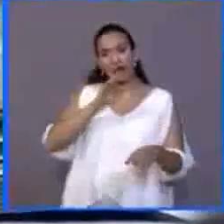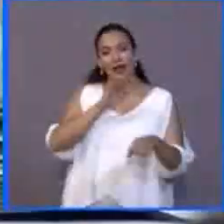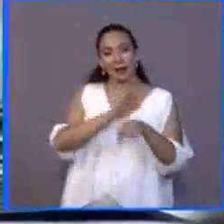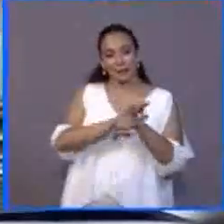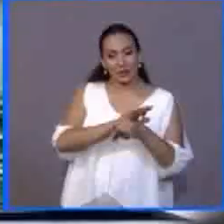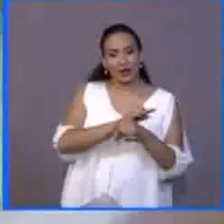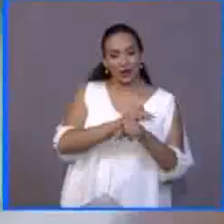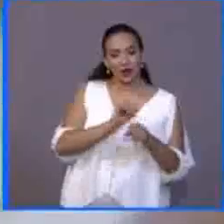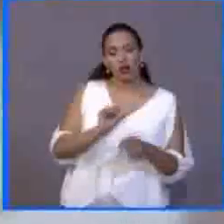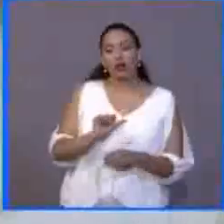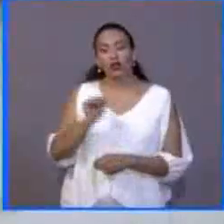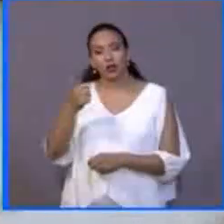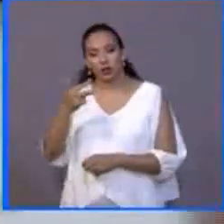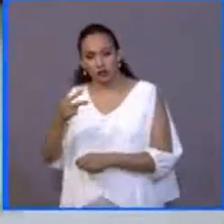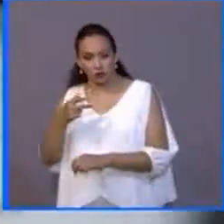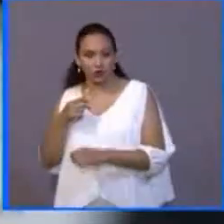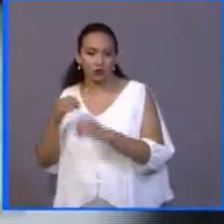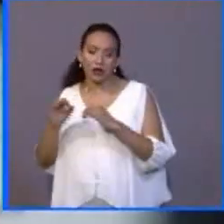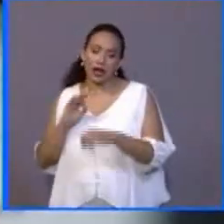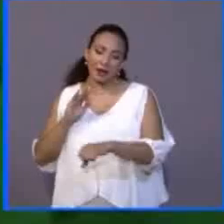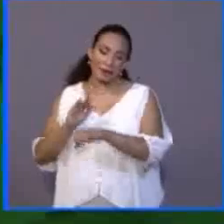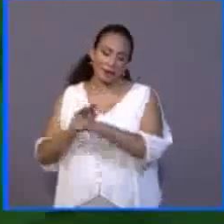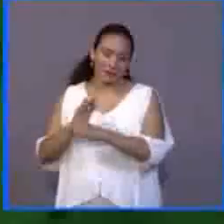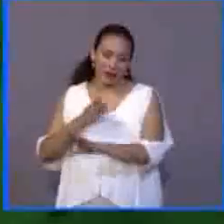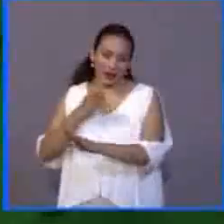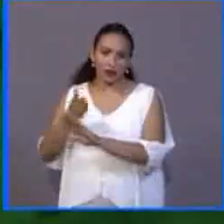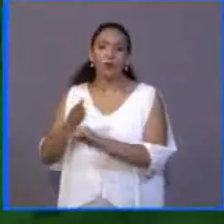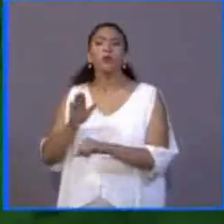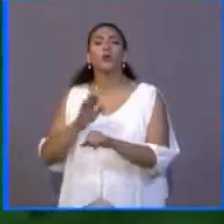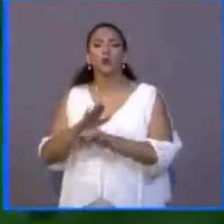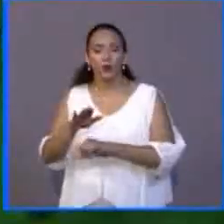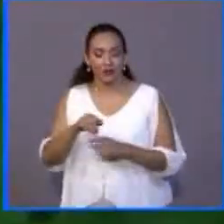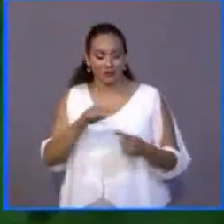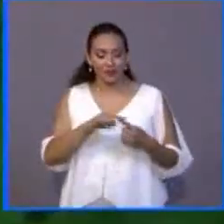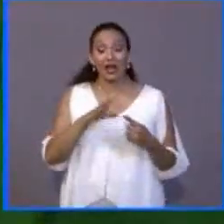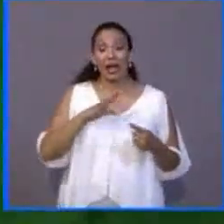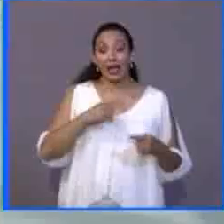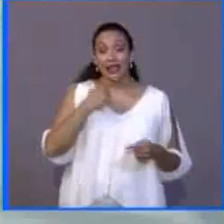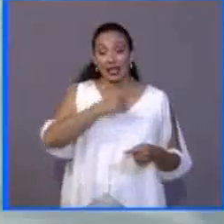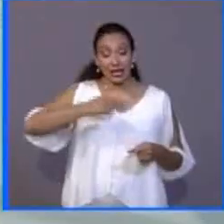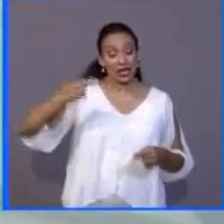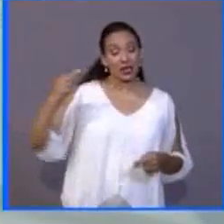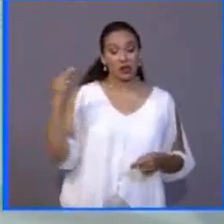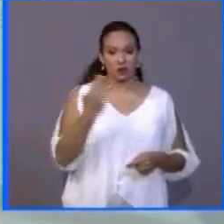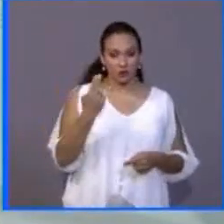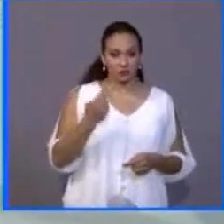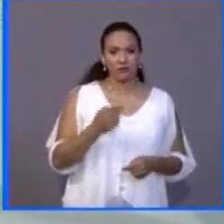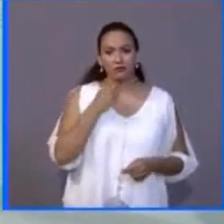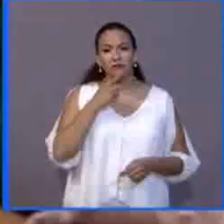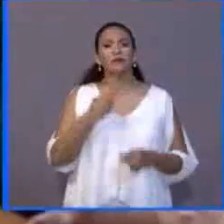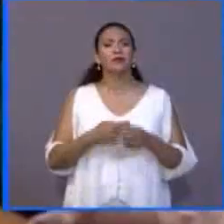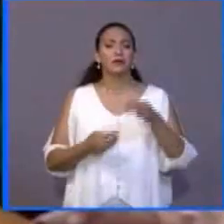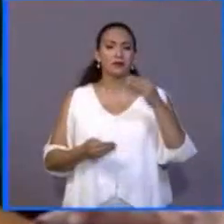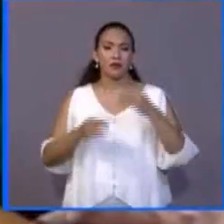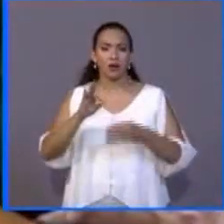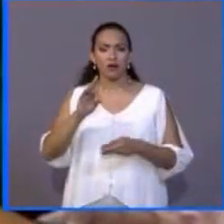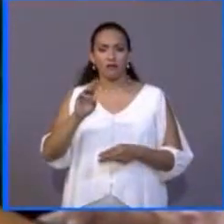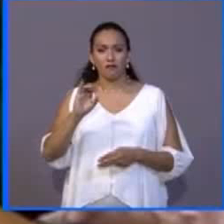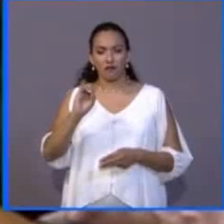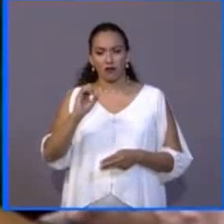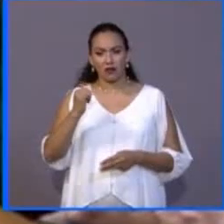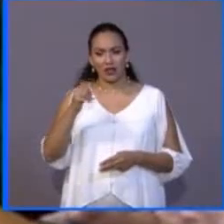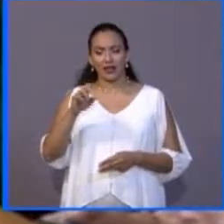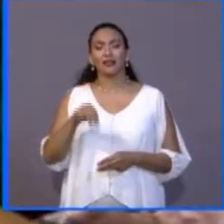directo y 8 para el amparo indirecto, entre los que destaca la queja urgente, explicó el magistrado de circuito Froilán Muñoz